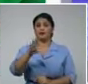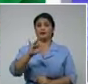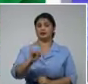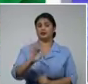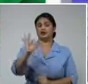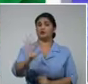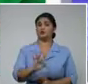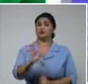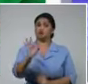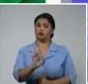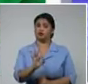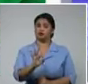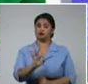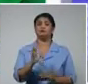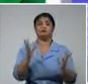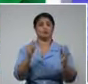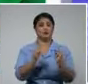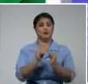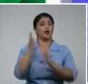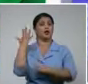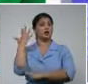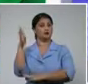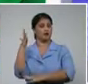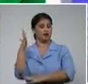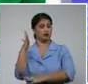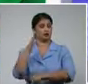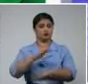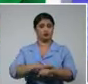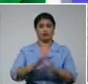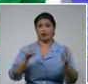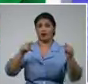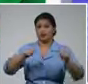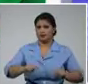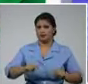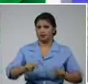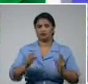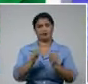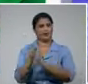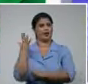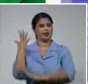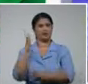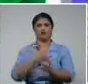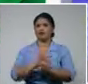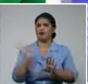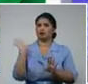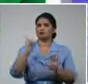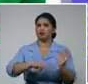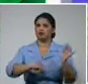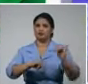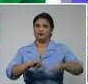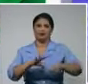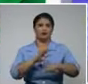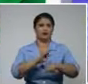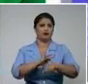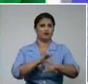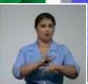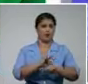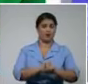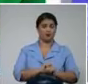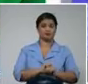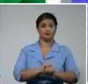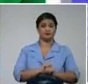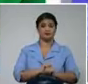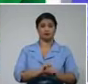8,37% que han tenido como fuente de infección el exterior de nuestro país. 22 en el día de